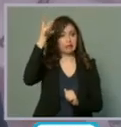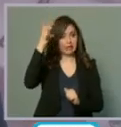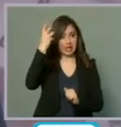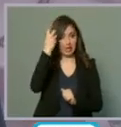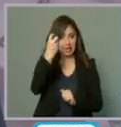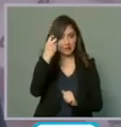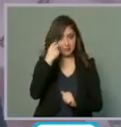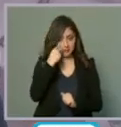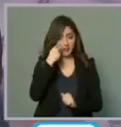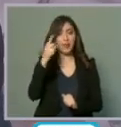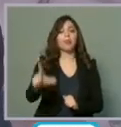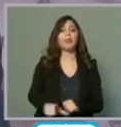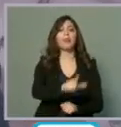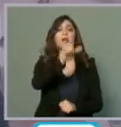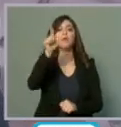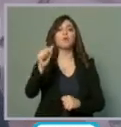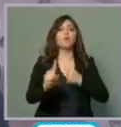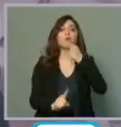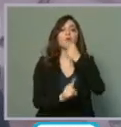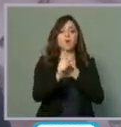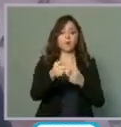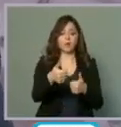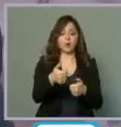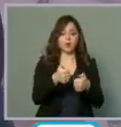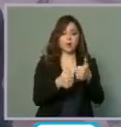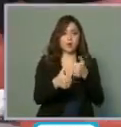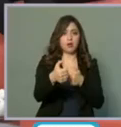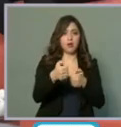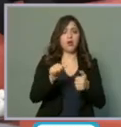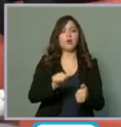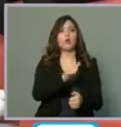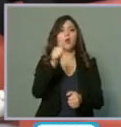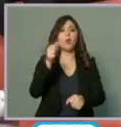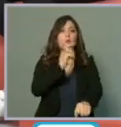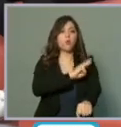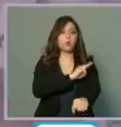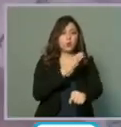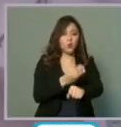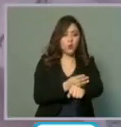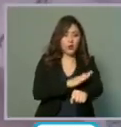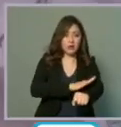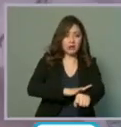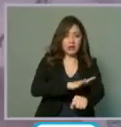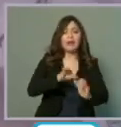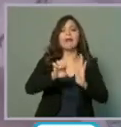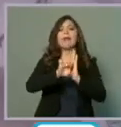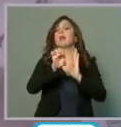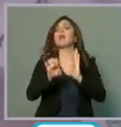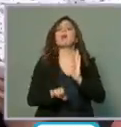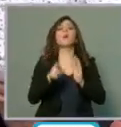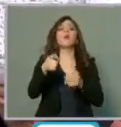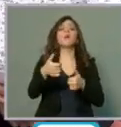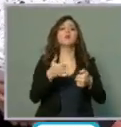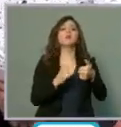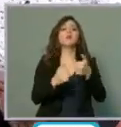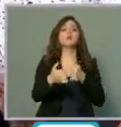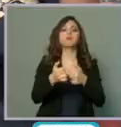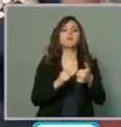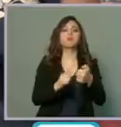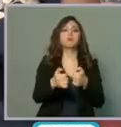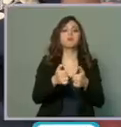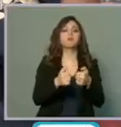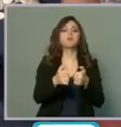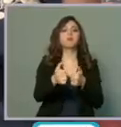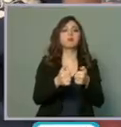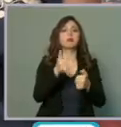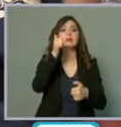de articulaciones, hay problemas musculares. Es muy clásico que tengamos el videojuego y tengan los niños este movimiento. Sí, por los Y este